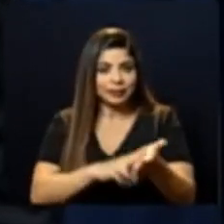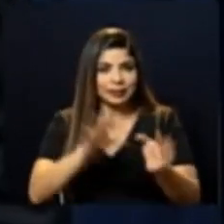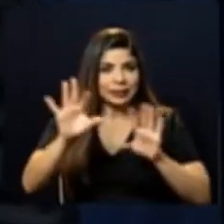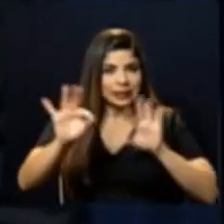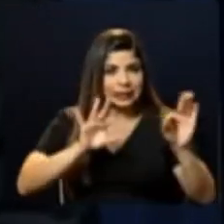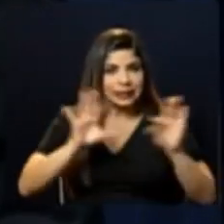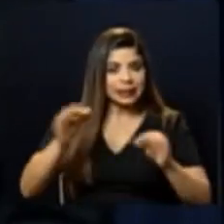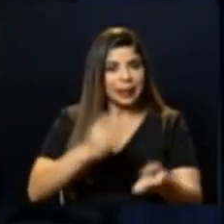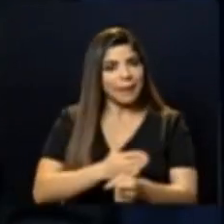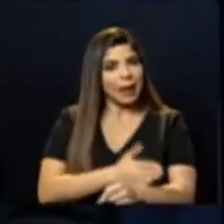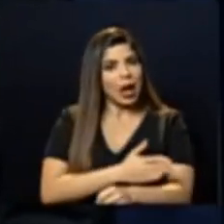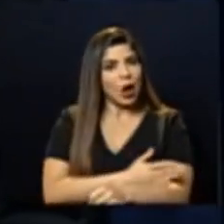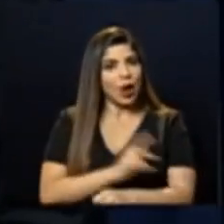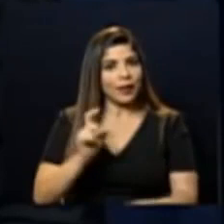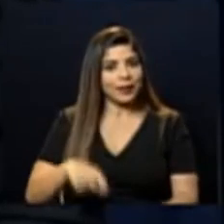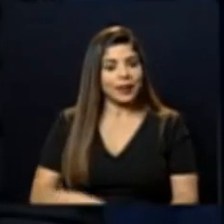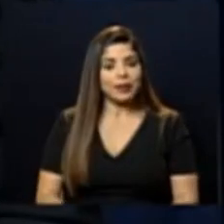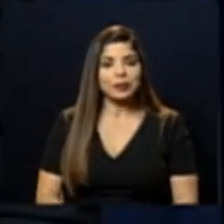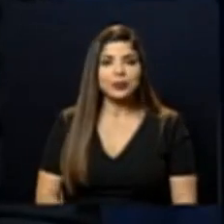selección.